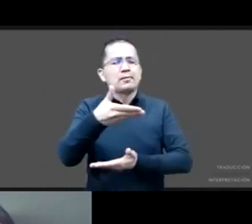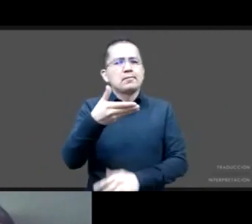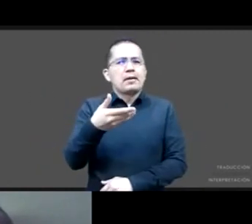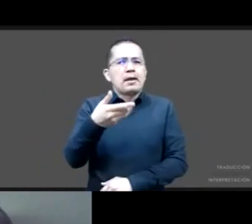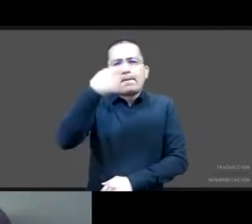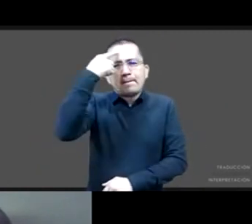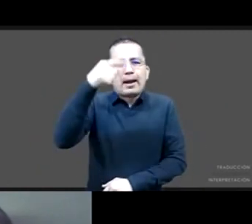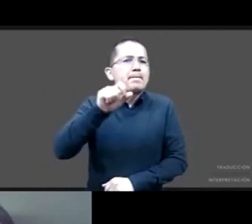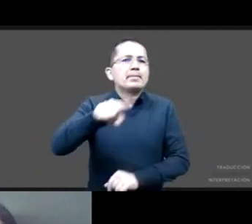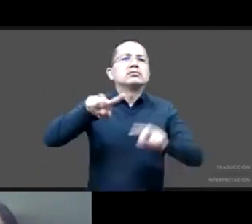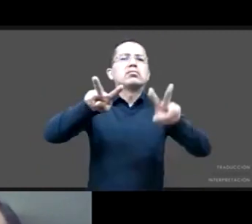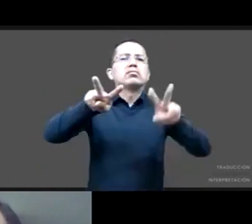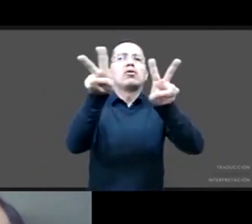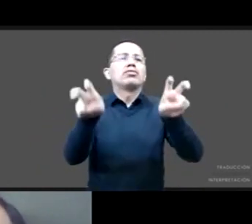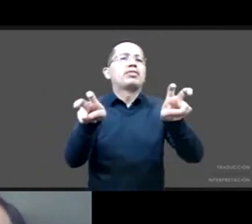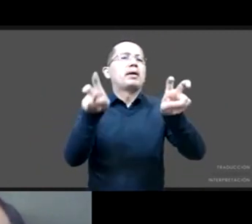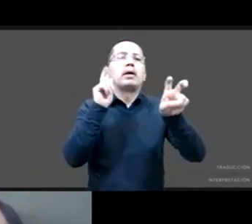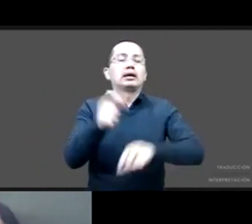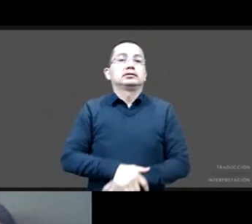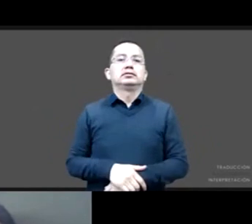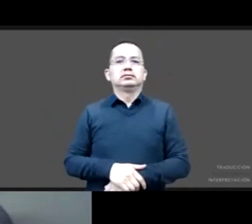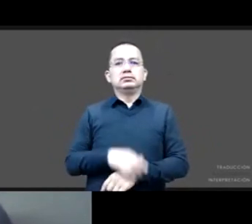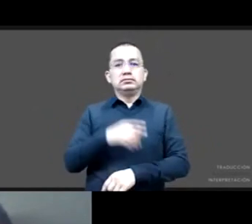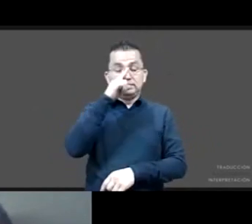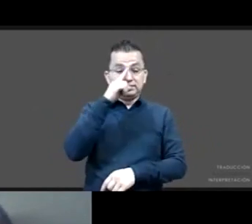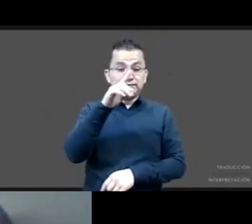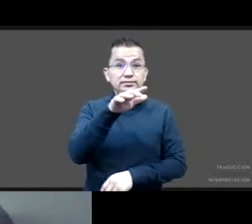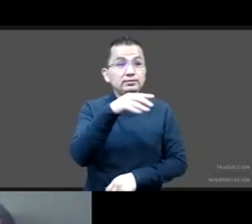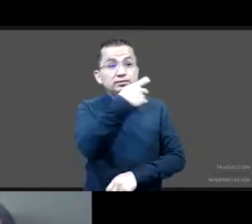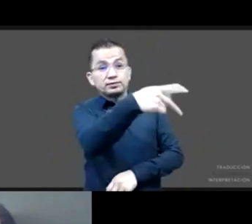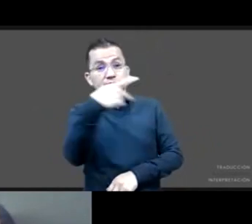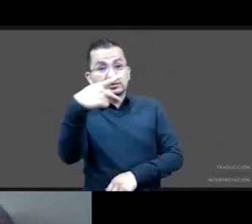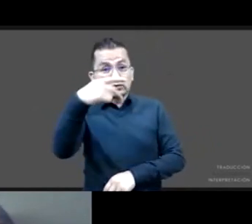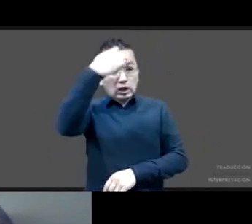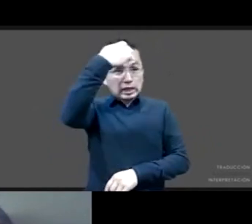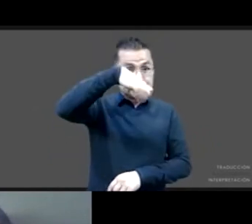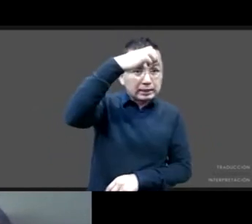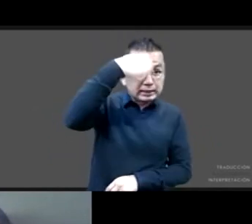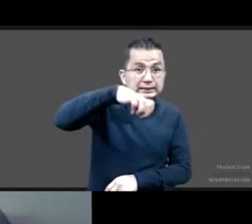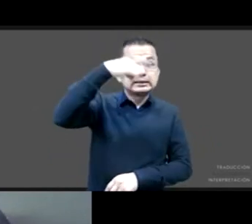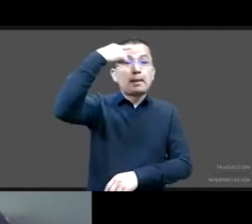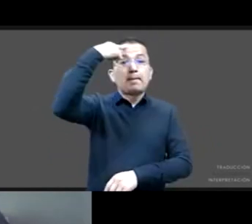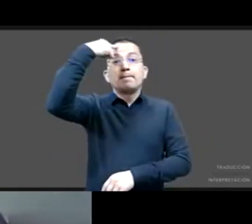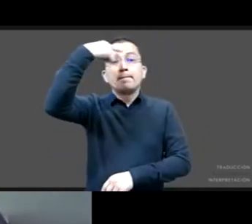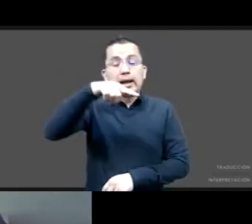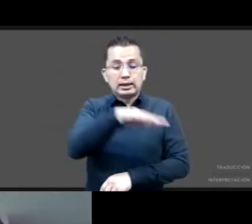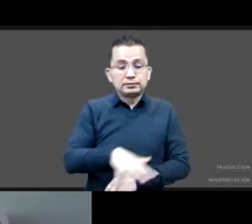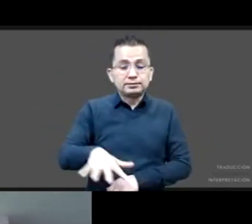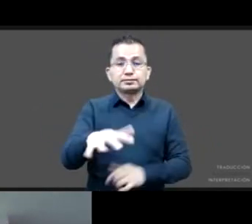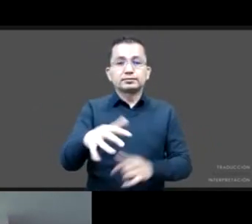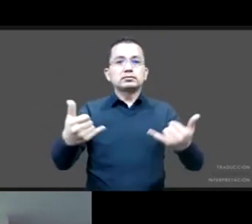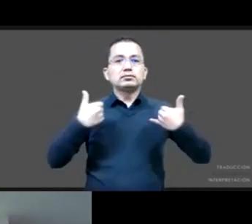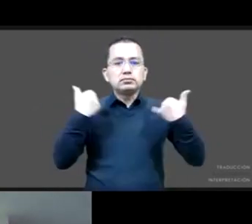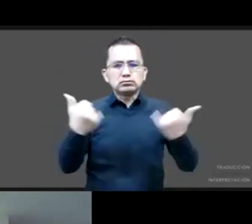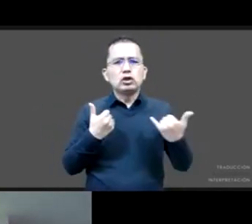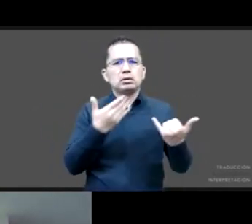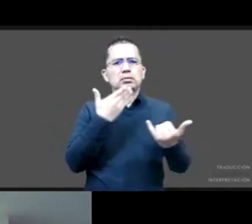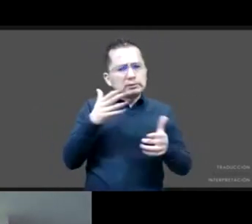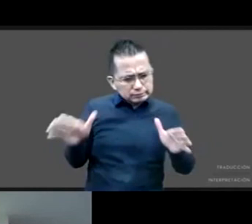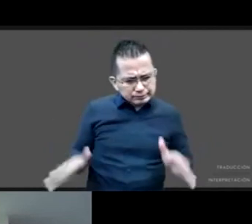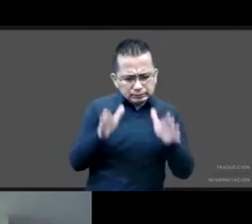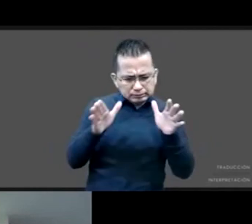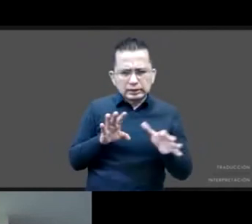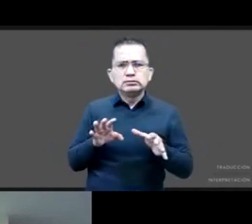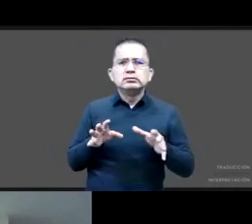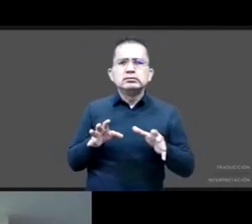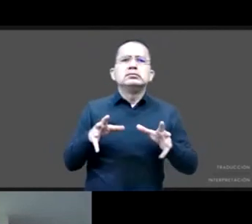proyectos concretos medidas concretas experiencias concretas de resiliencia y solidaridad entre jóvenes y para